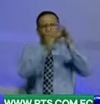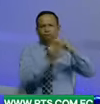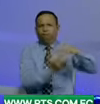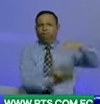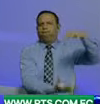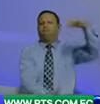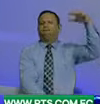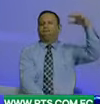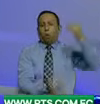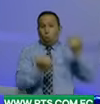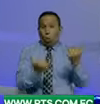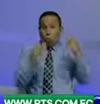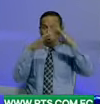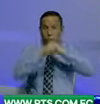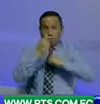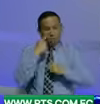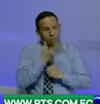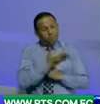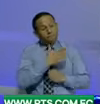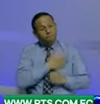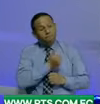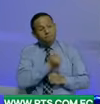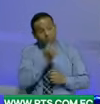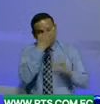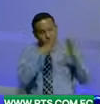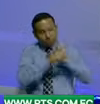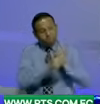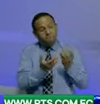mi querida Maite. Buenas noches.